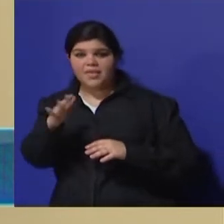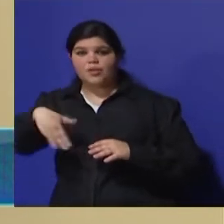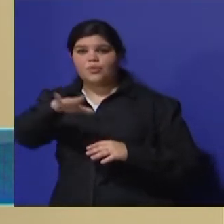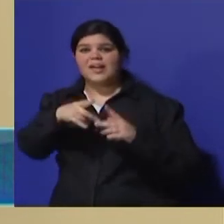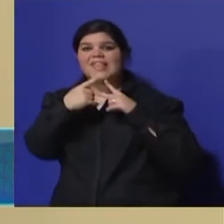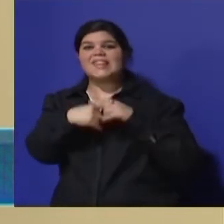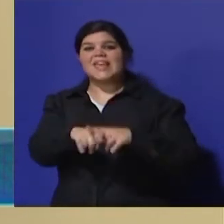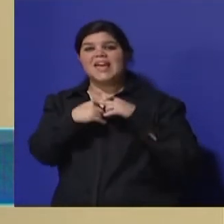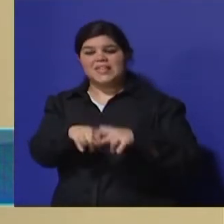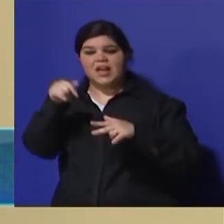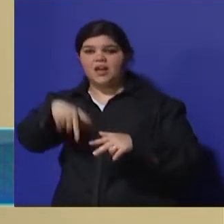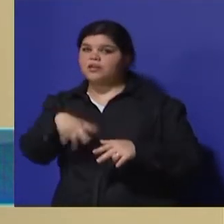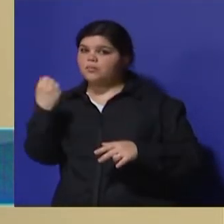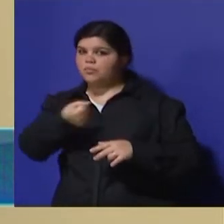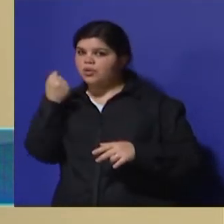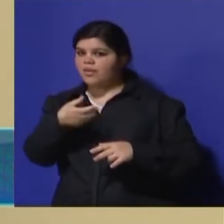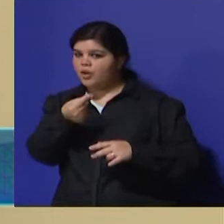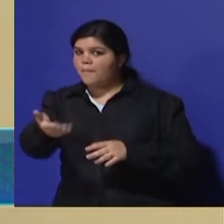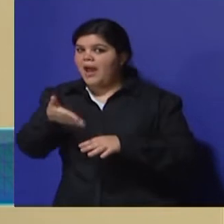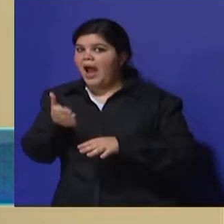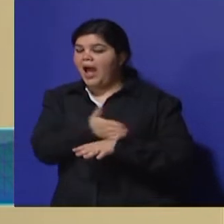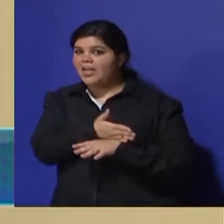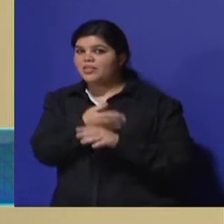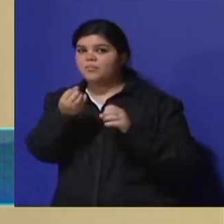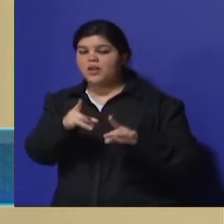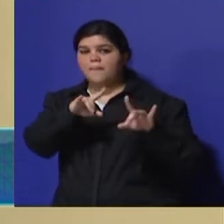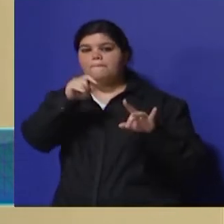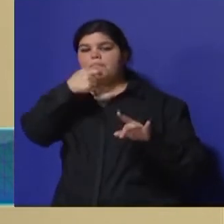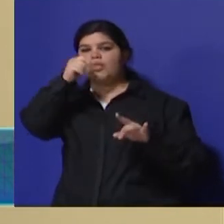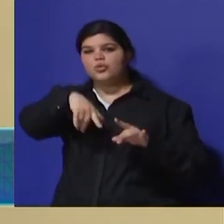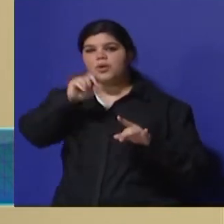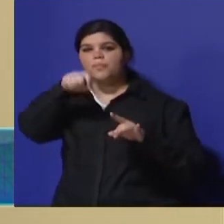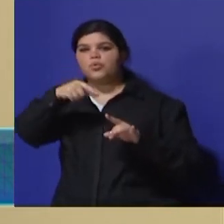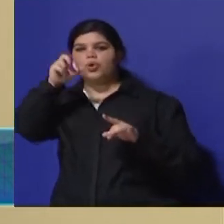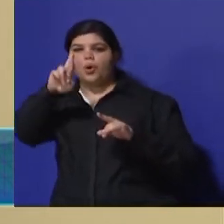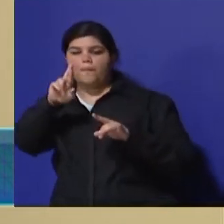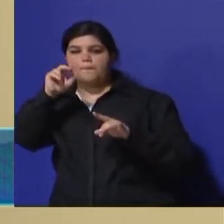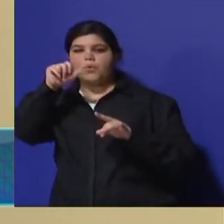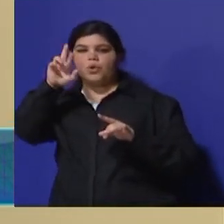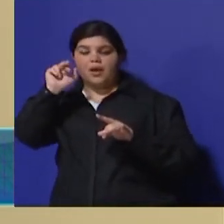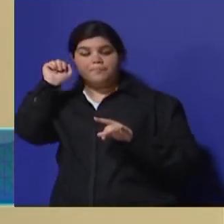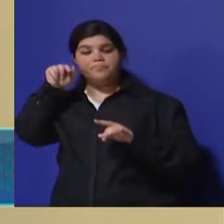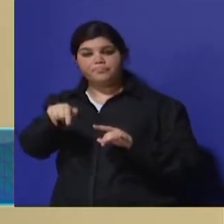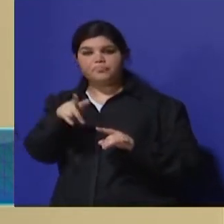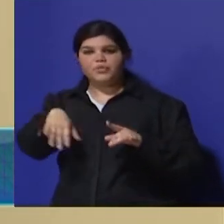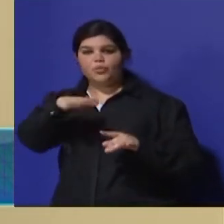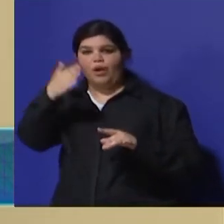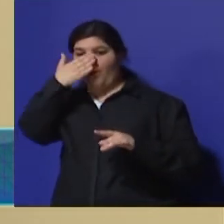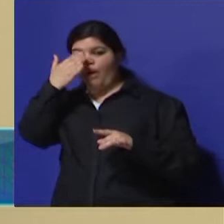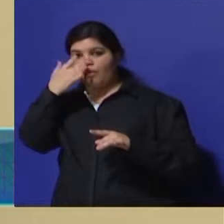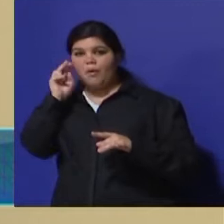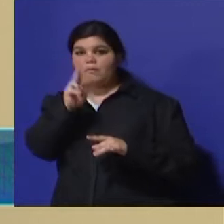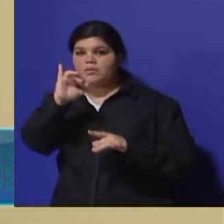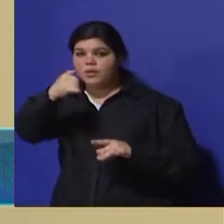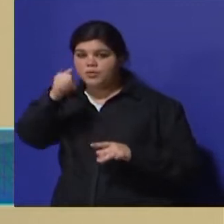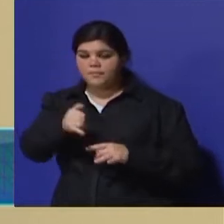Yo te digo que vayas reservando, que vayas entrando a teatroenmendoza.com.ar, porque realmente es una obra de Córdoba que no te podés perder. Nos vamos a la